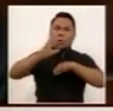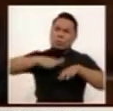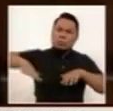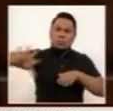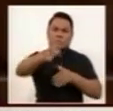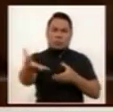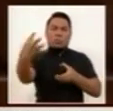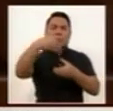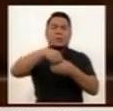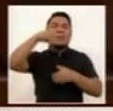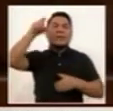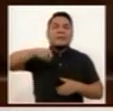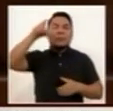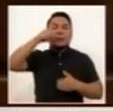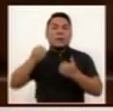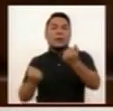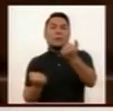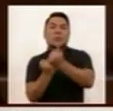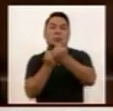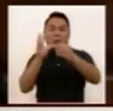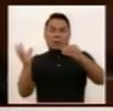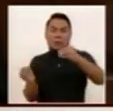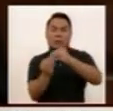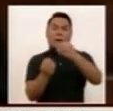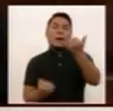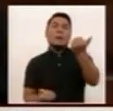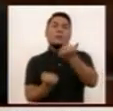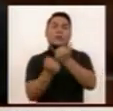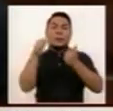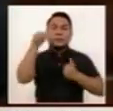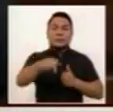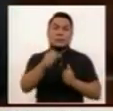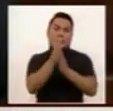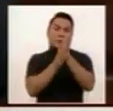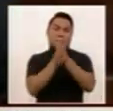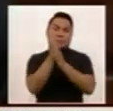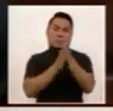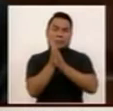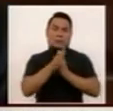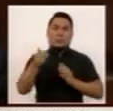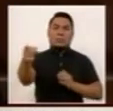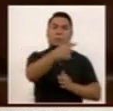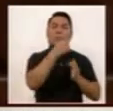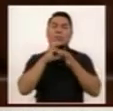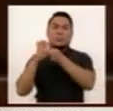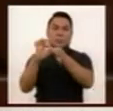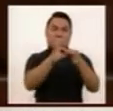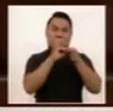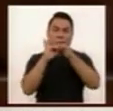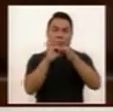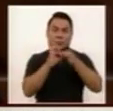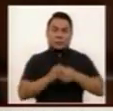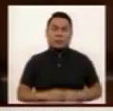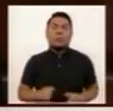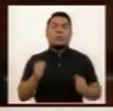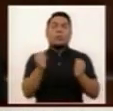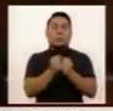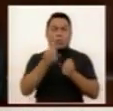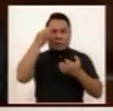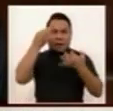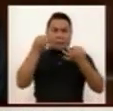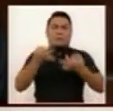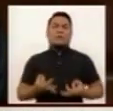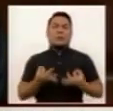debemos aportar y apoyar ese deseo, uniéndonos con la firme promesa